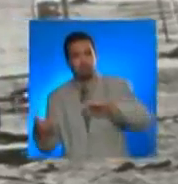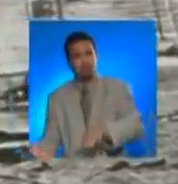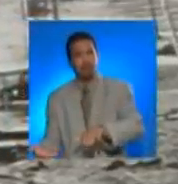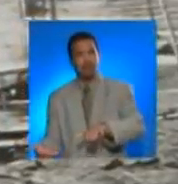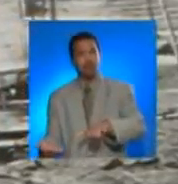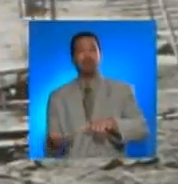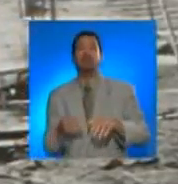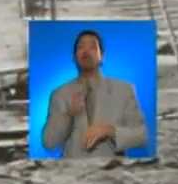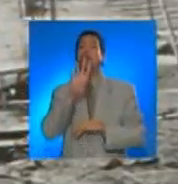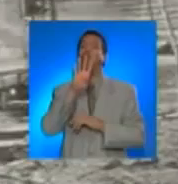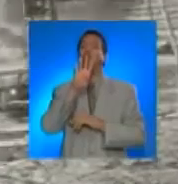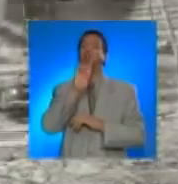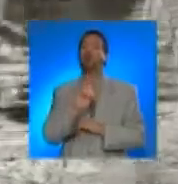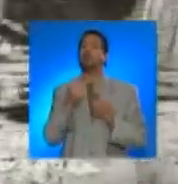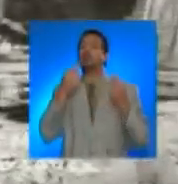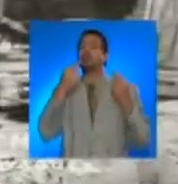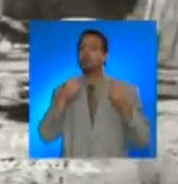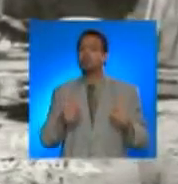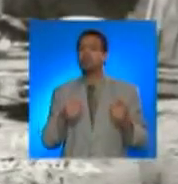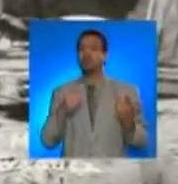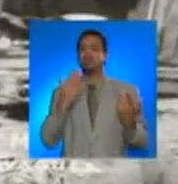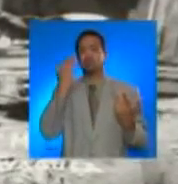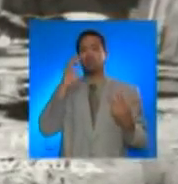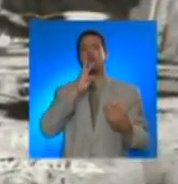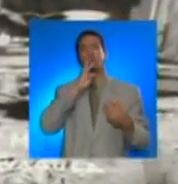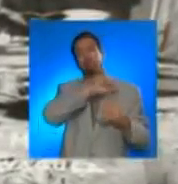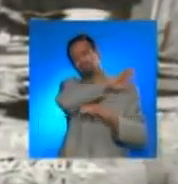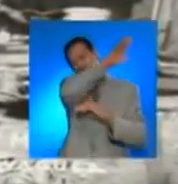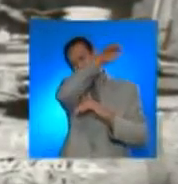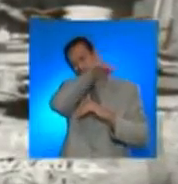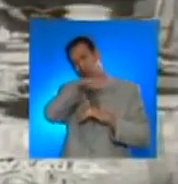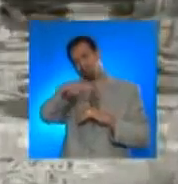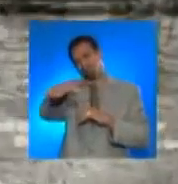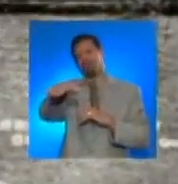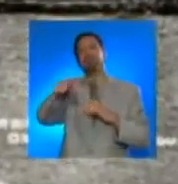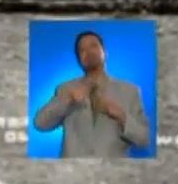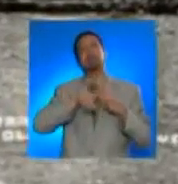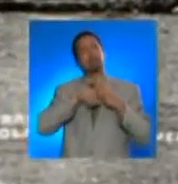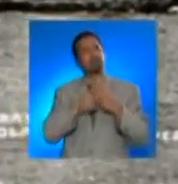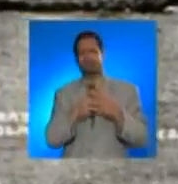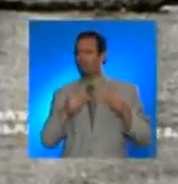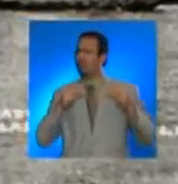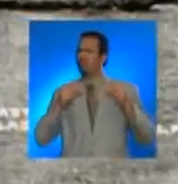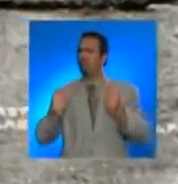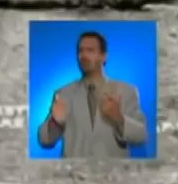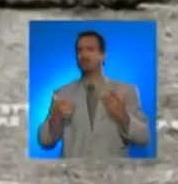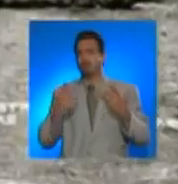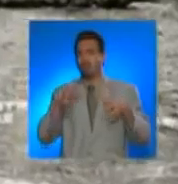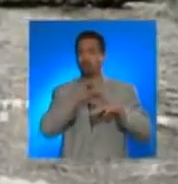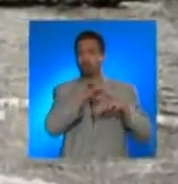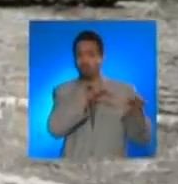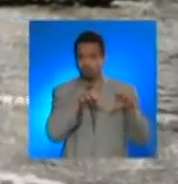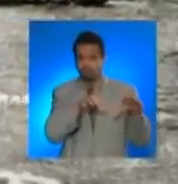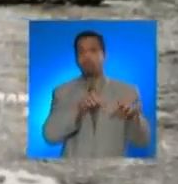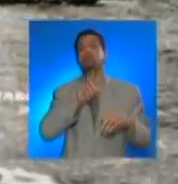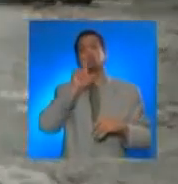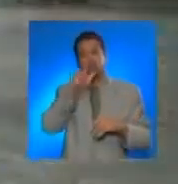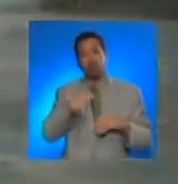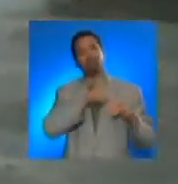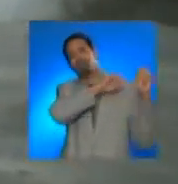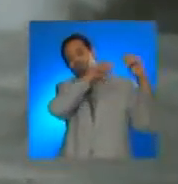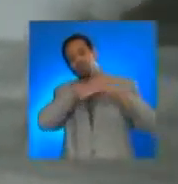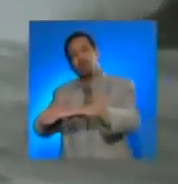nada. Pero eso daba miedo. Daba miedo, ¿sabes qué? Ver subir el río crecido, color ceniza para